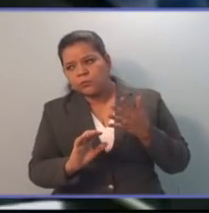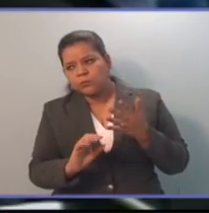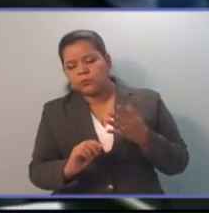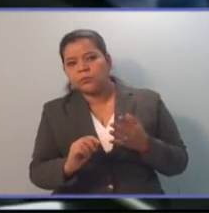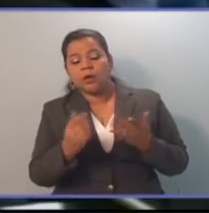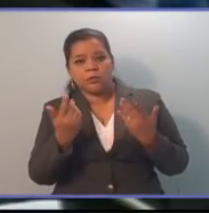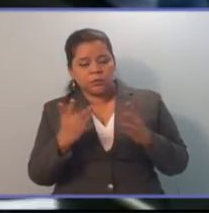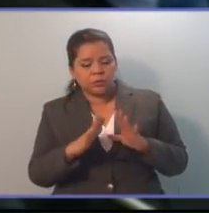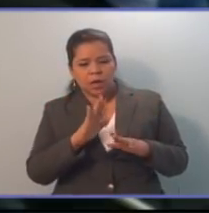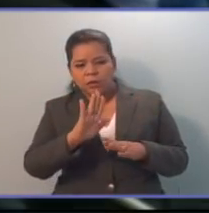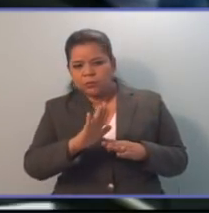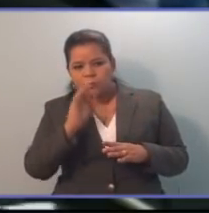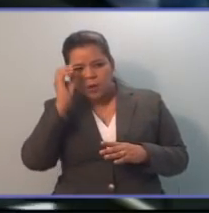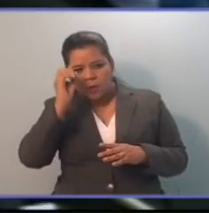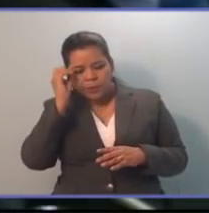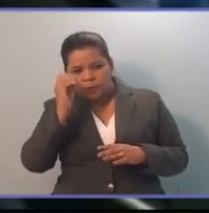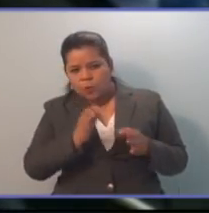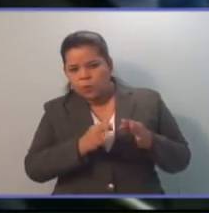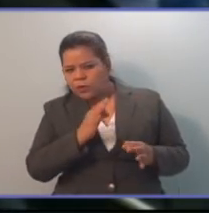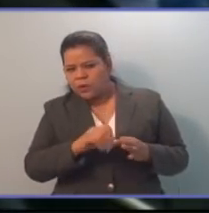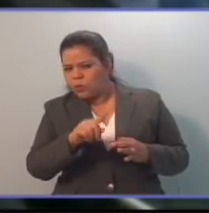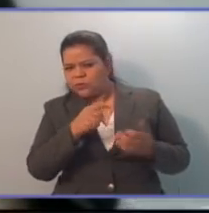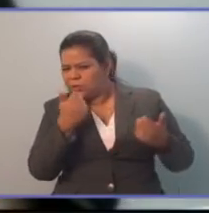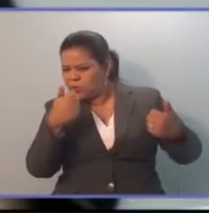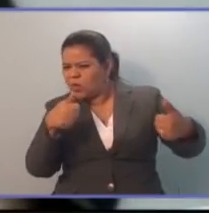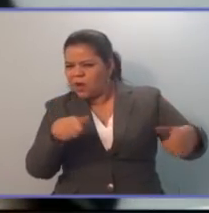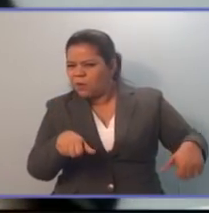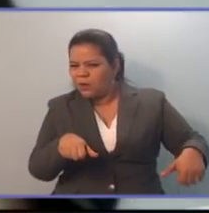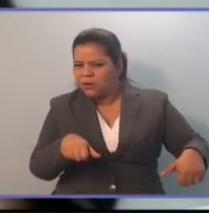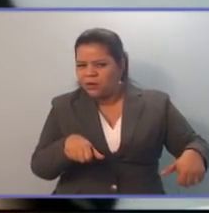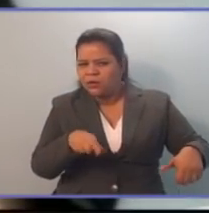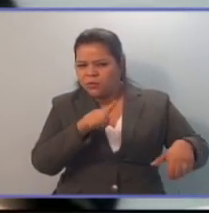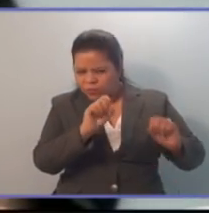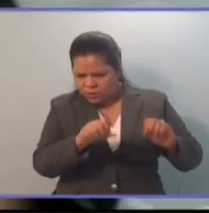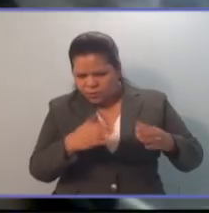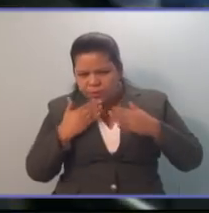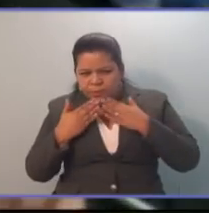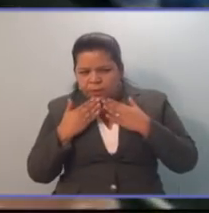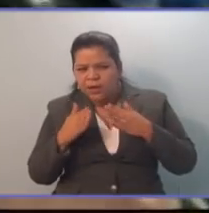los criterios jurídicos no comparte y explicarlos por qué?